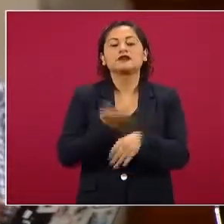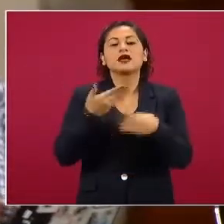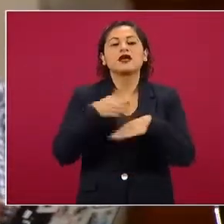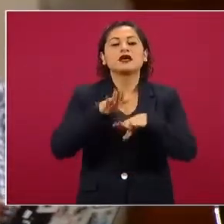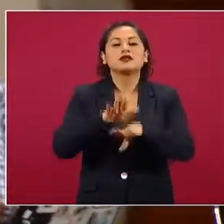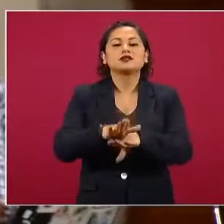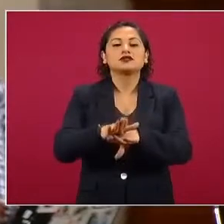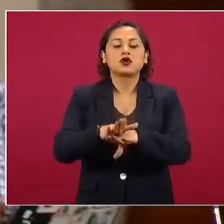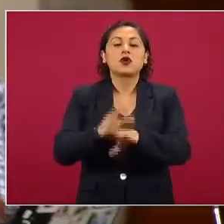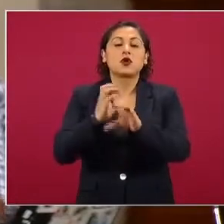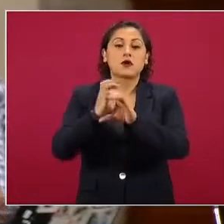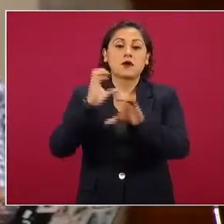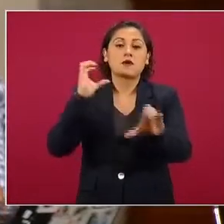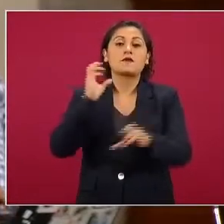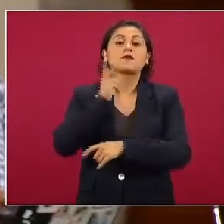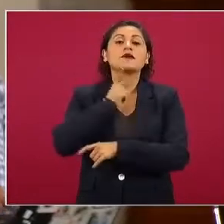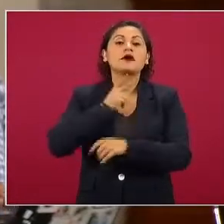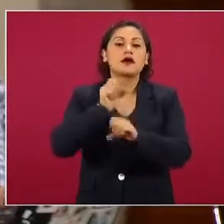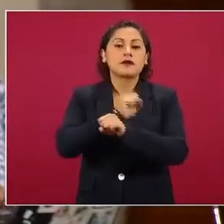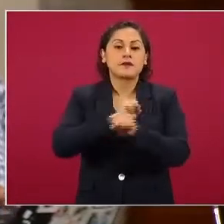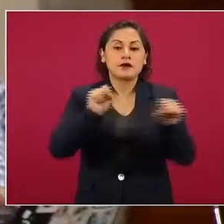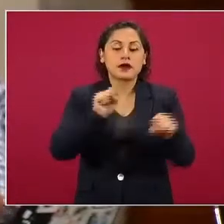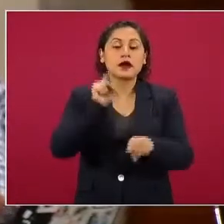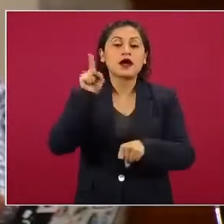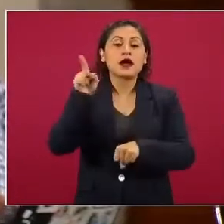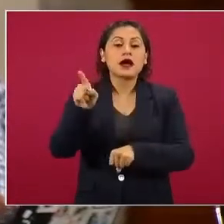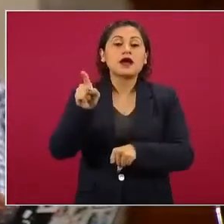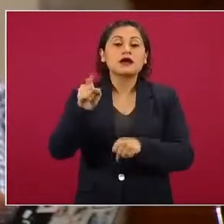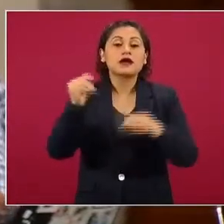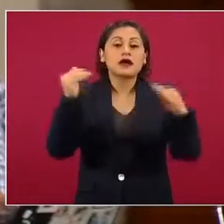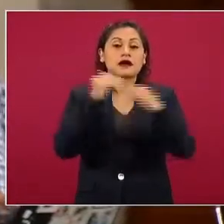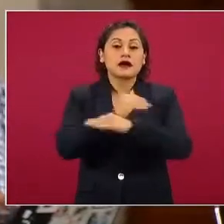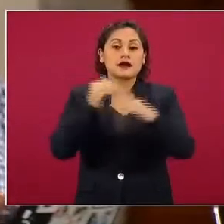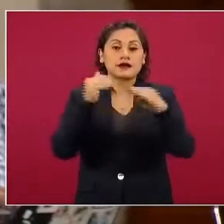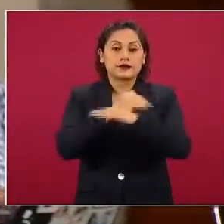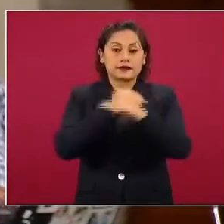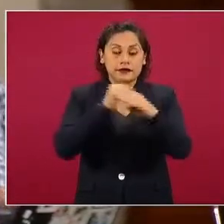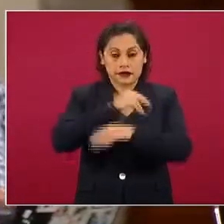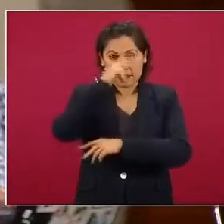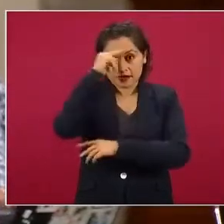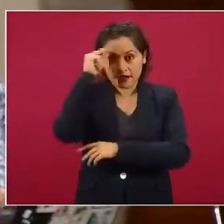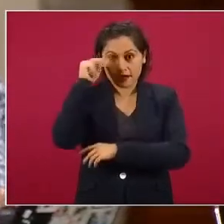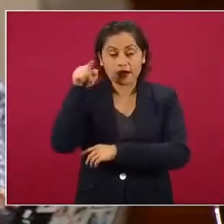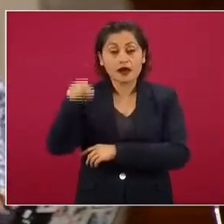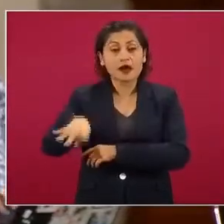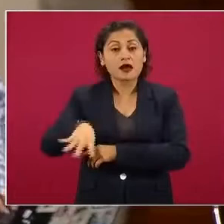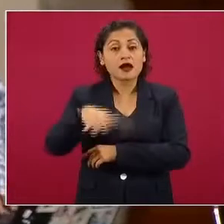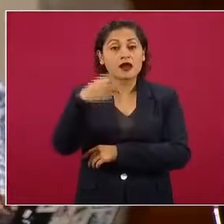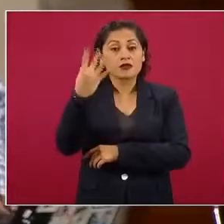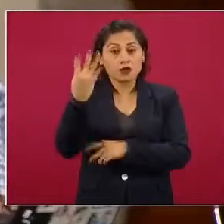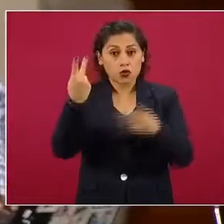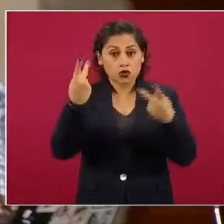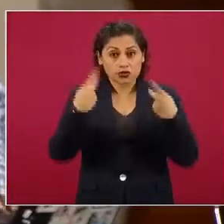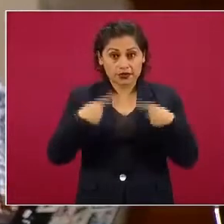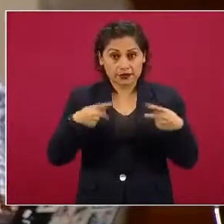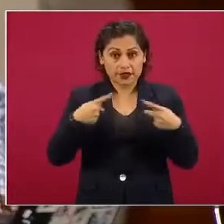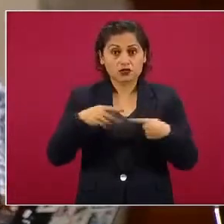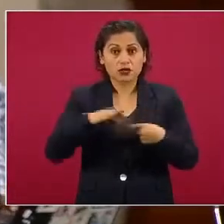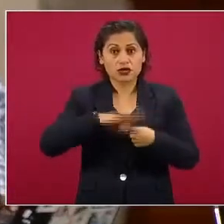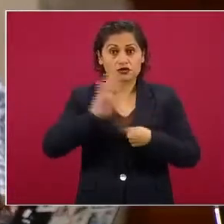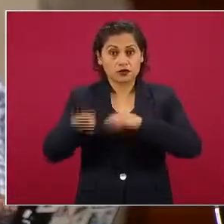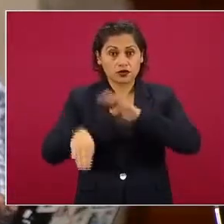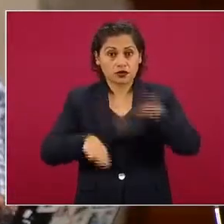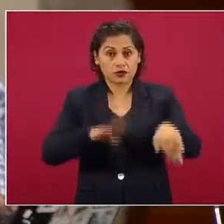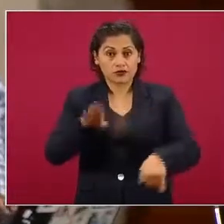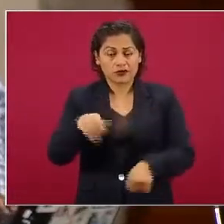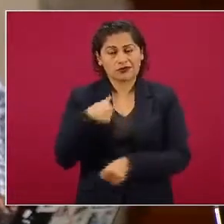explotó en la carretera Tepic-Nayarit, donde hubo 14 calcinados, mi pregunta es, ¿usted no cree que también